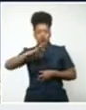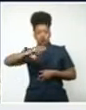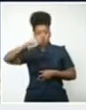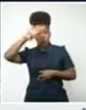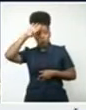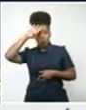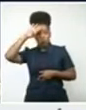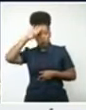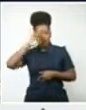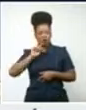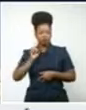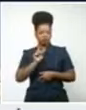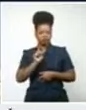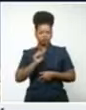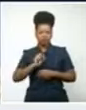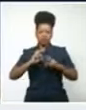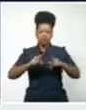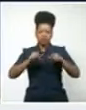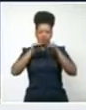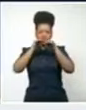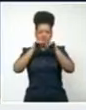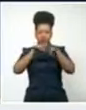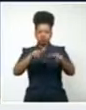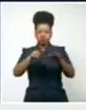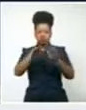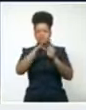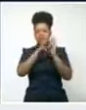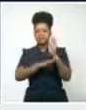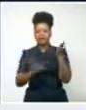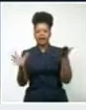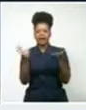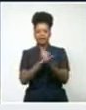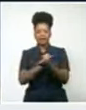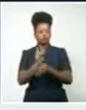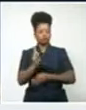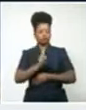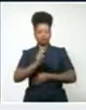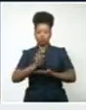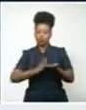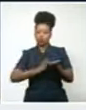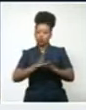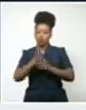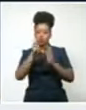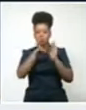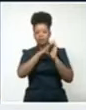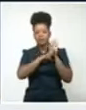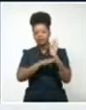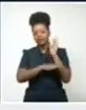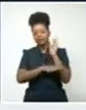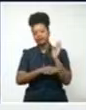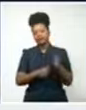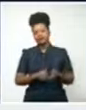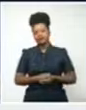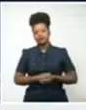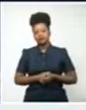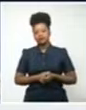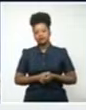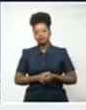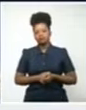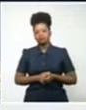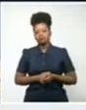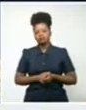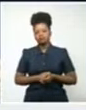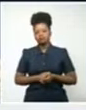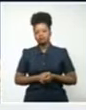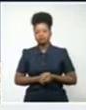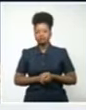va a quitar ninguna de las medidas, ni de restricción, ni las medidas de